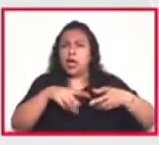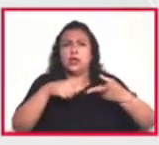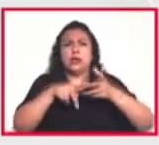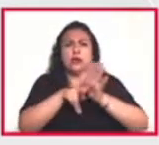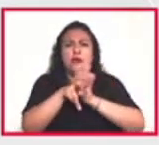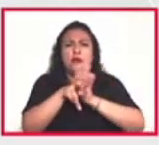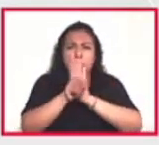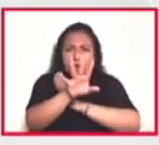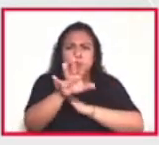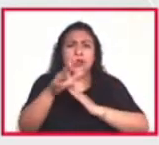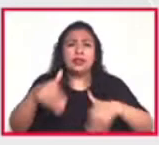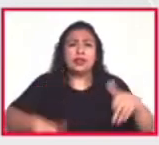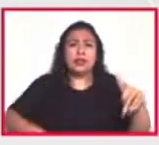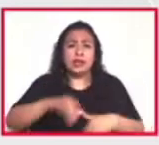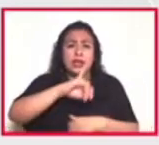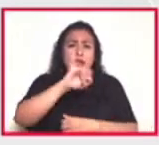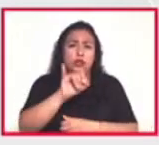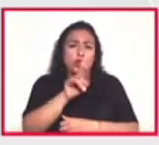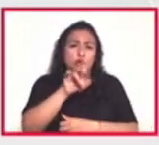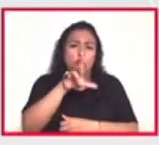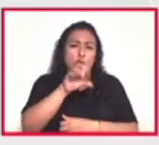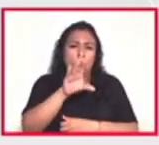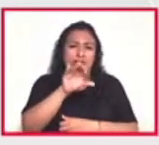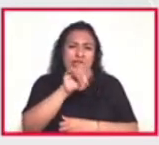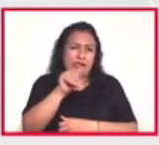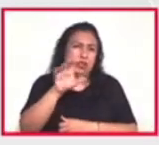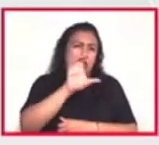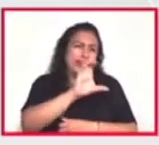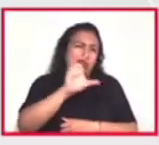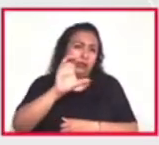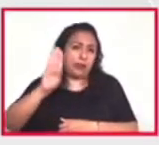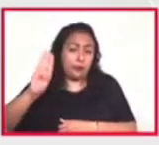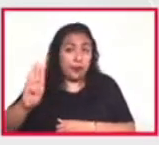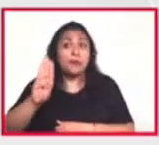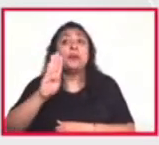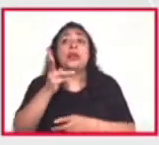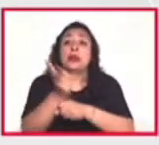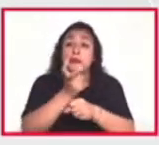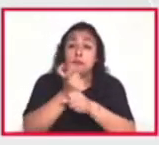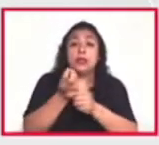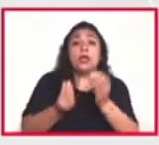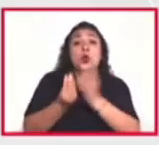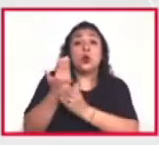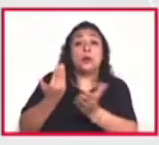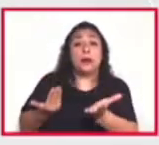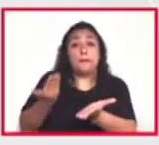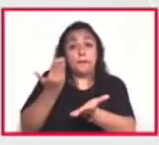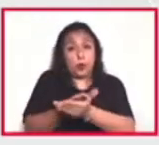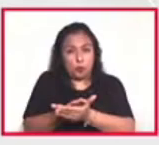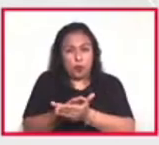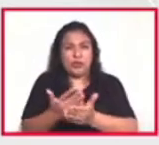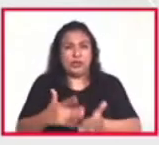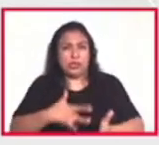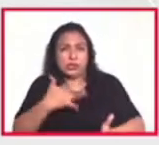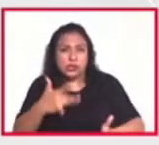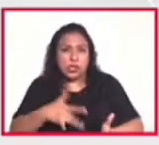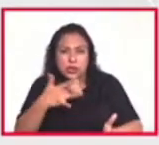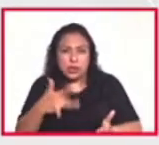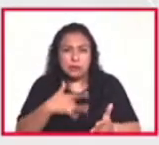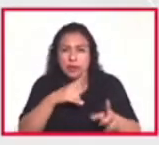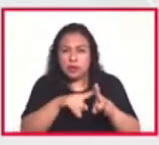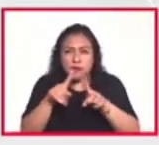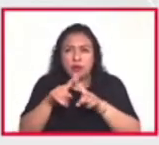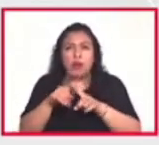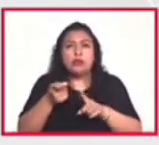Julio Castillo del Centro Cultural del Bosque invita a una nueva propuesta, una propuesta muy sensorial que ha denominado